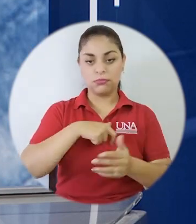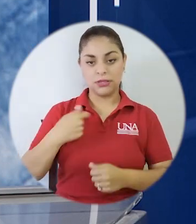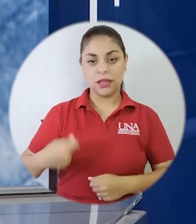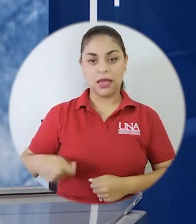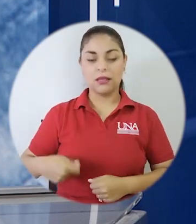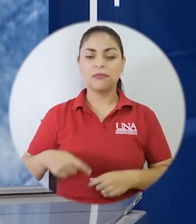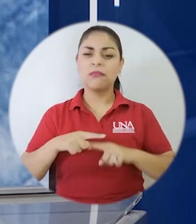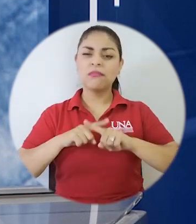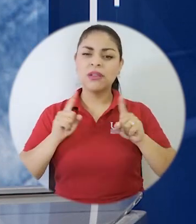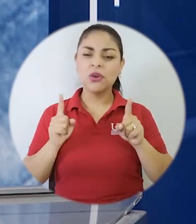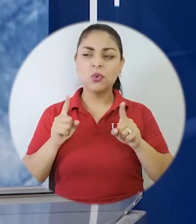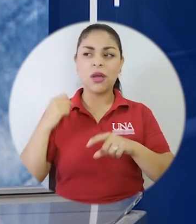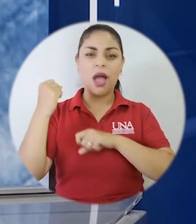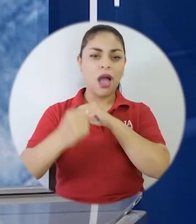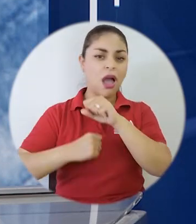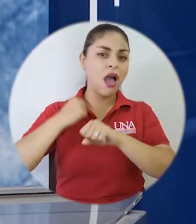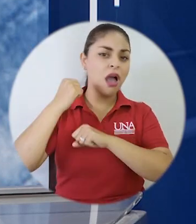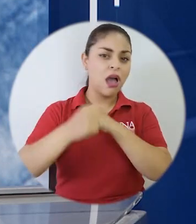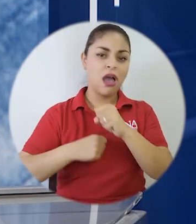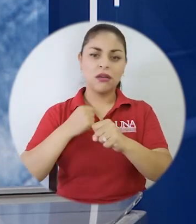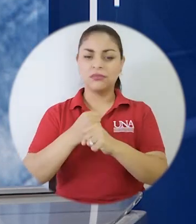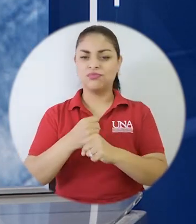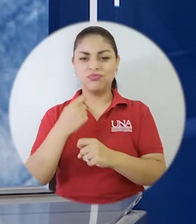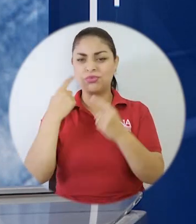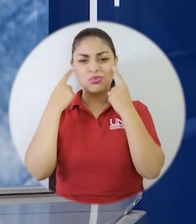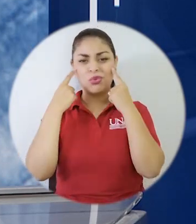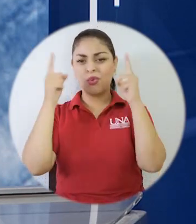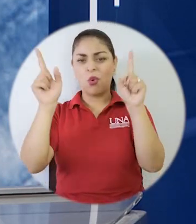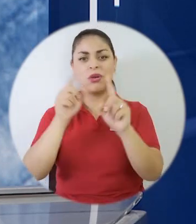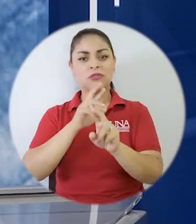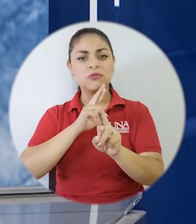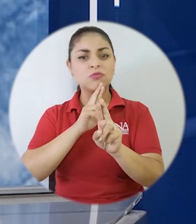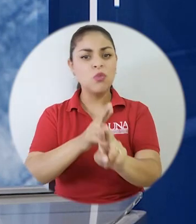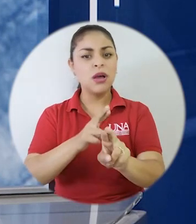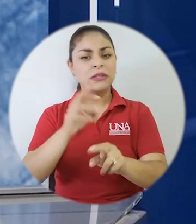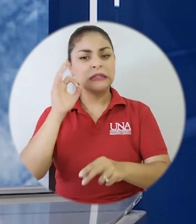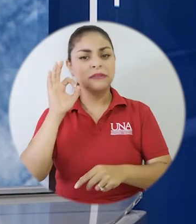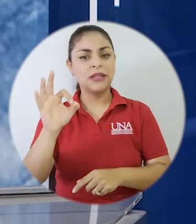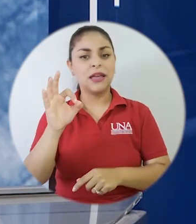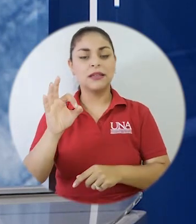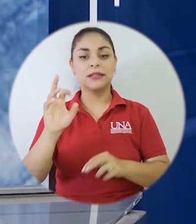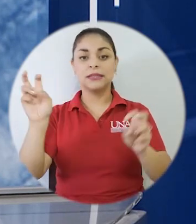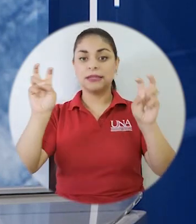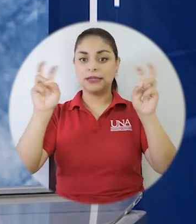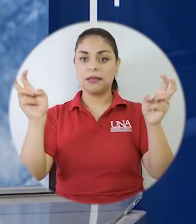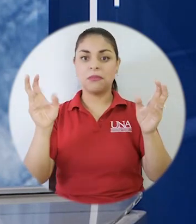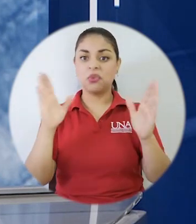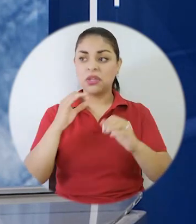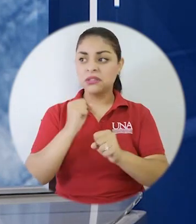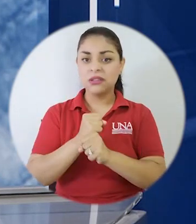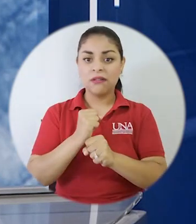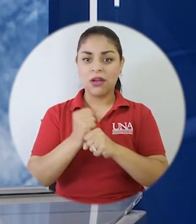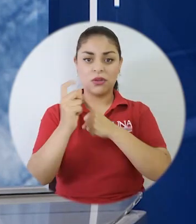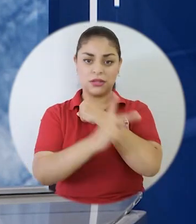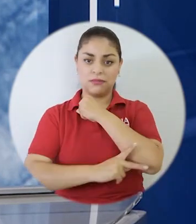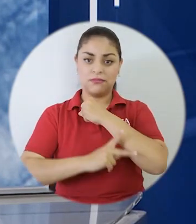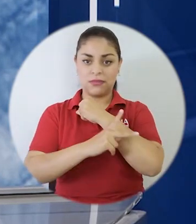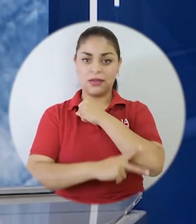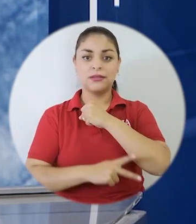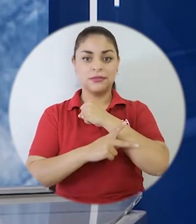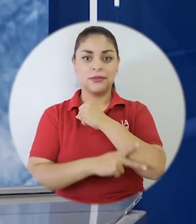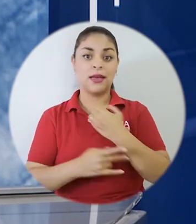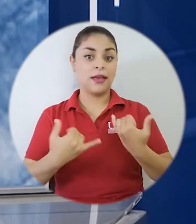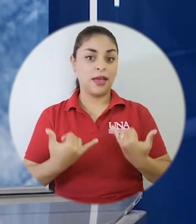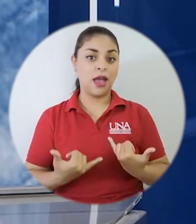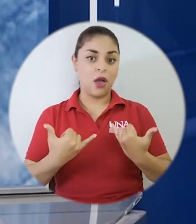electorales, pero durante décadas hemos visto como no se logra dar una respuesta definitiva al tema del desempleo